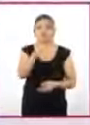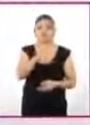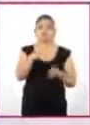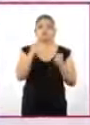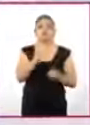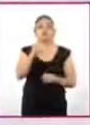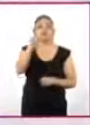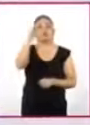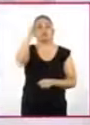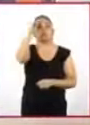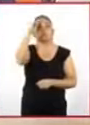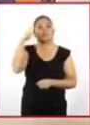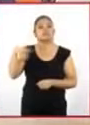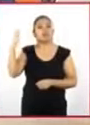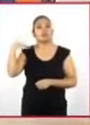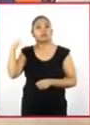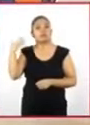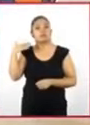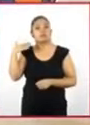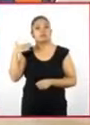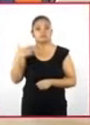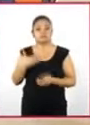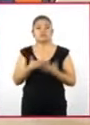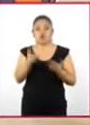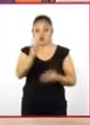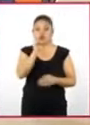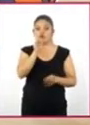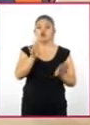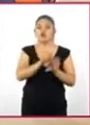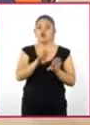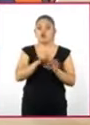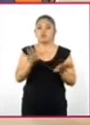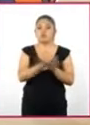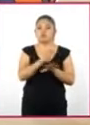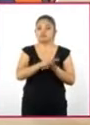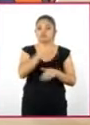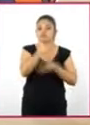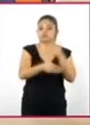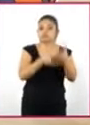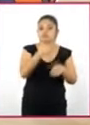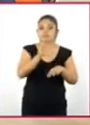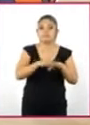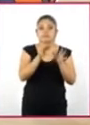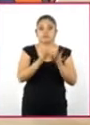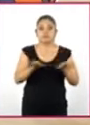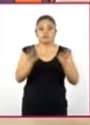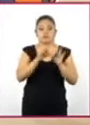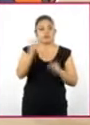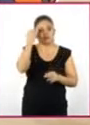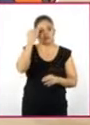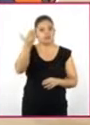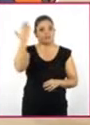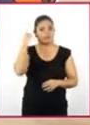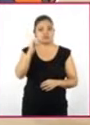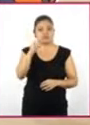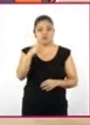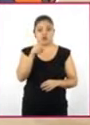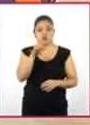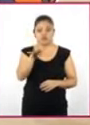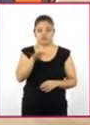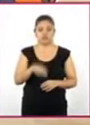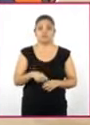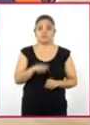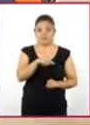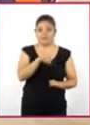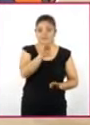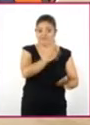siglo XIX. En la física, durante varias décadas, se creyó que las leyes de Newton lo explicaban todo. Pero en el